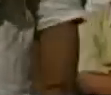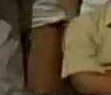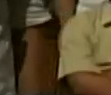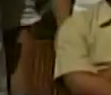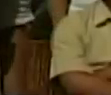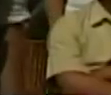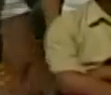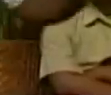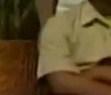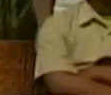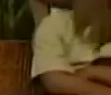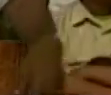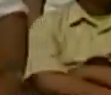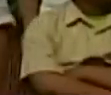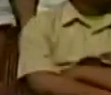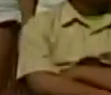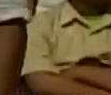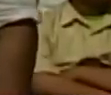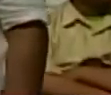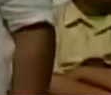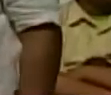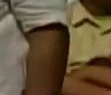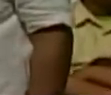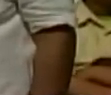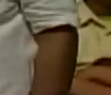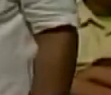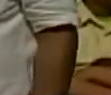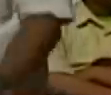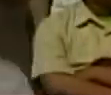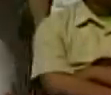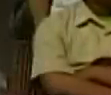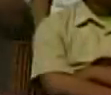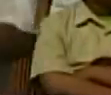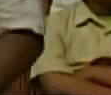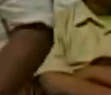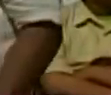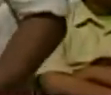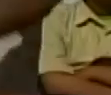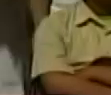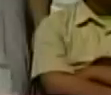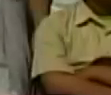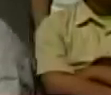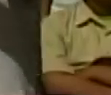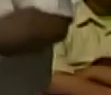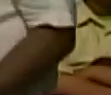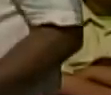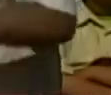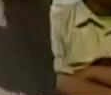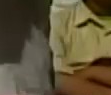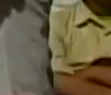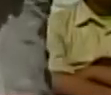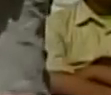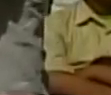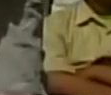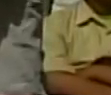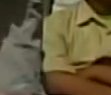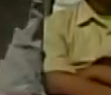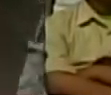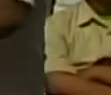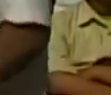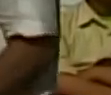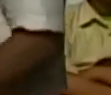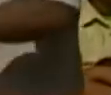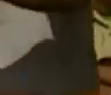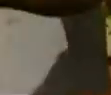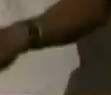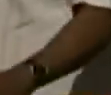los subsidios, paraliza la construcción de las viviendas. Así es fácil, entregamos al país, al Fondo Monetario